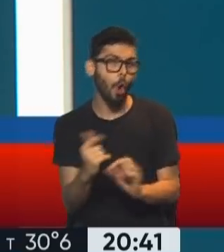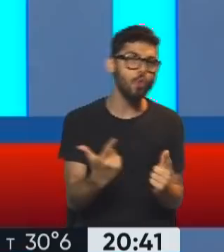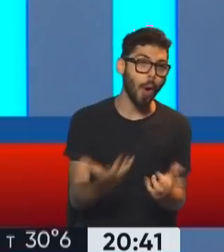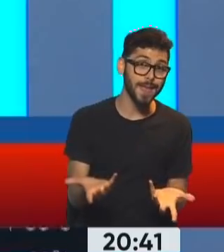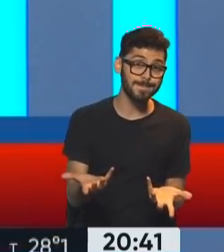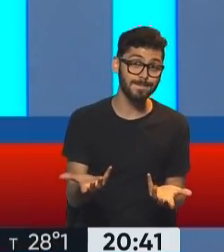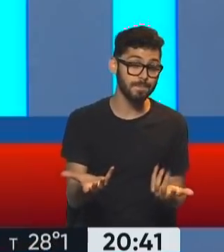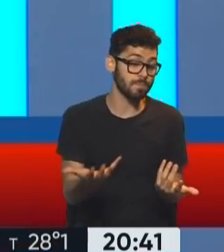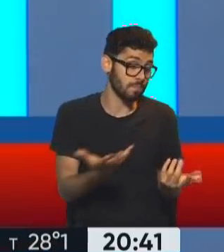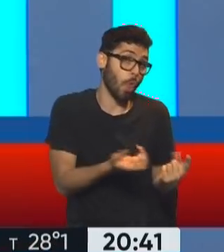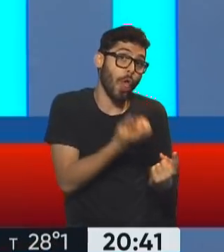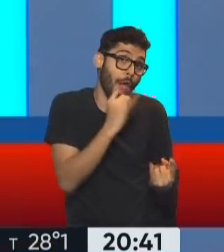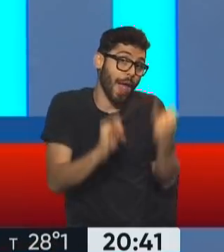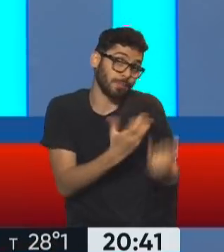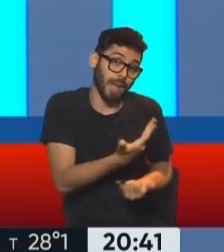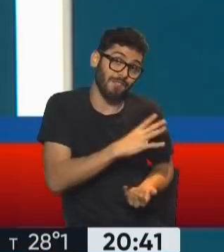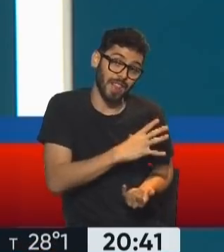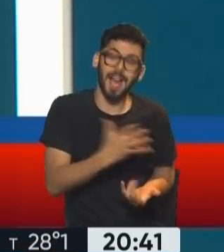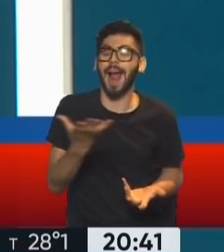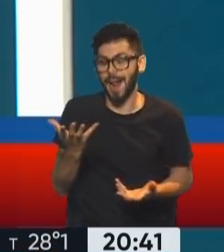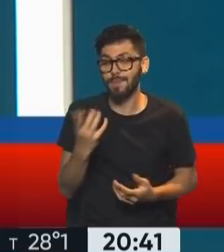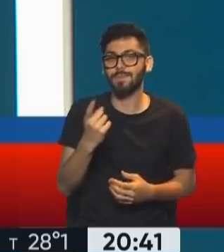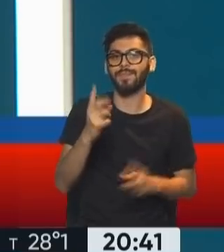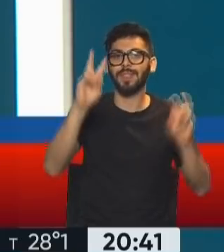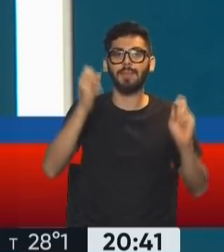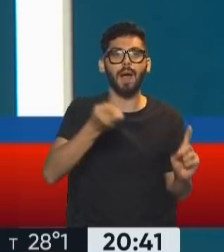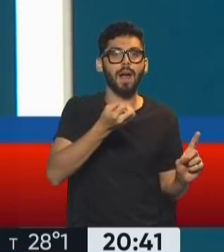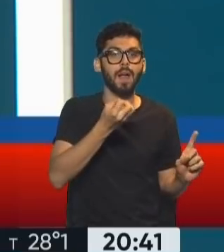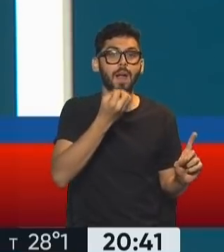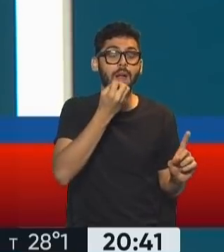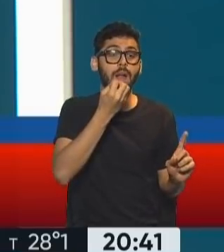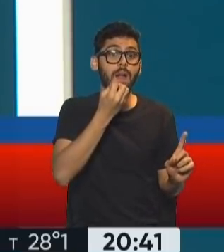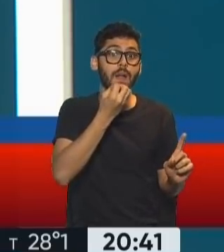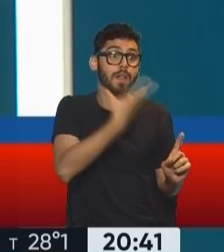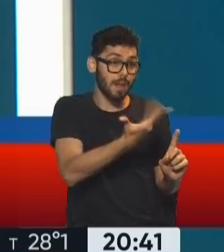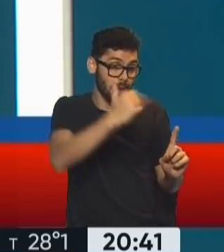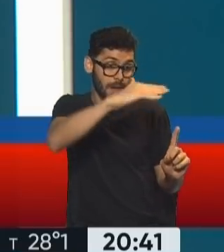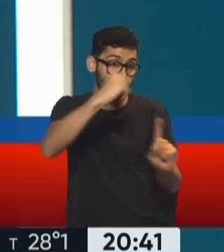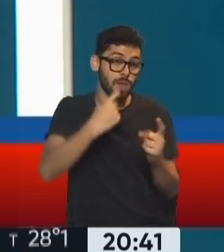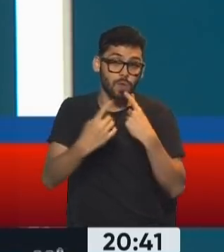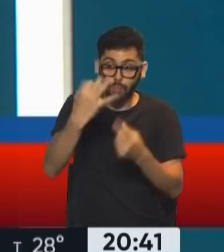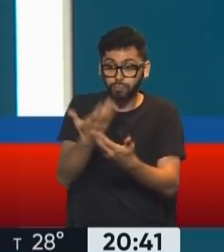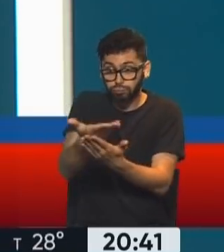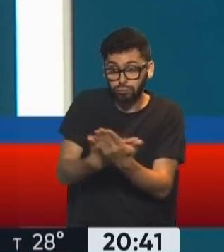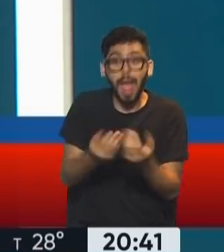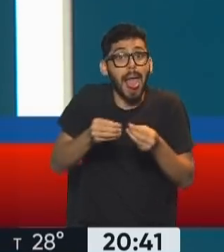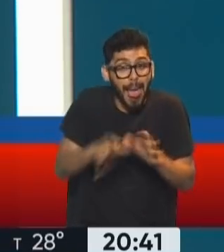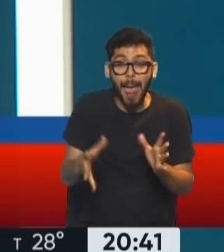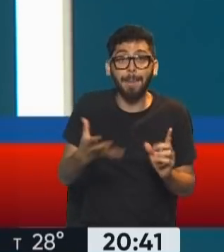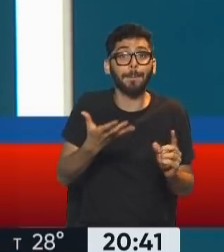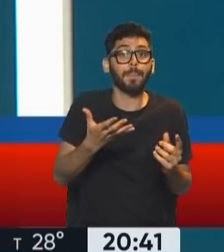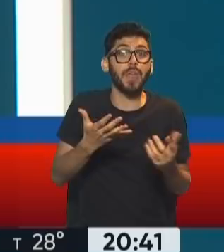explicarlo. En lo que tiene que ver con el llamado de indagatoria, que se inició, el acto de la indagatoria se